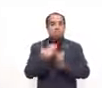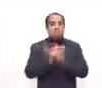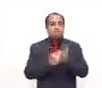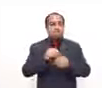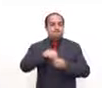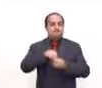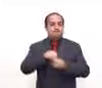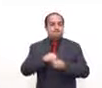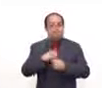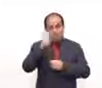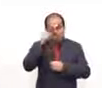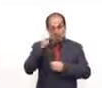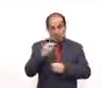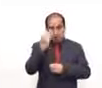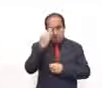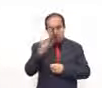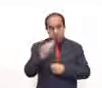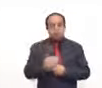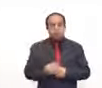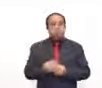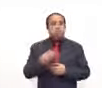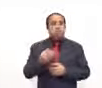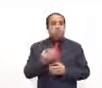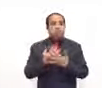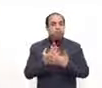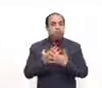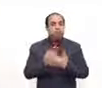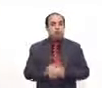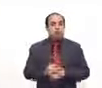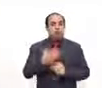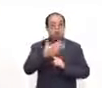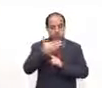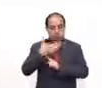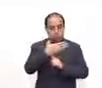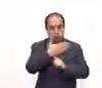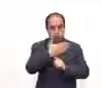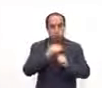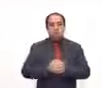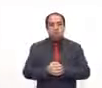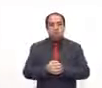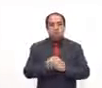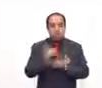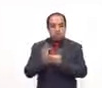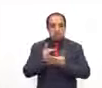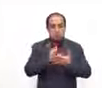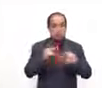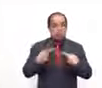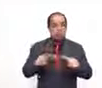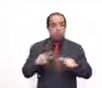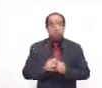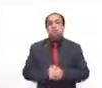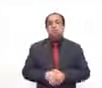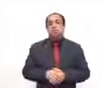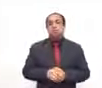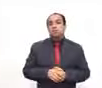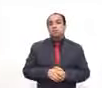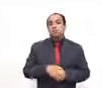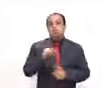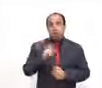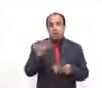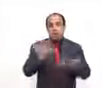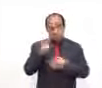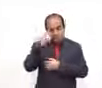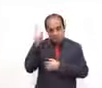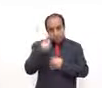de retención de las ambulancias, la distribución de los despachos, y esto nos da mucho más facilidad de atención a